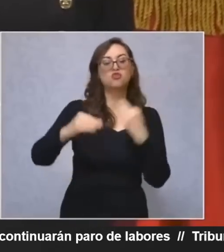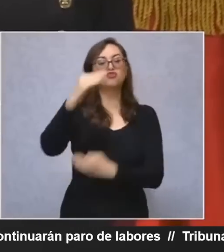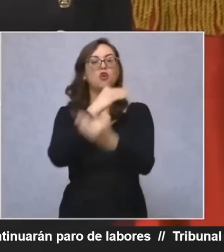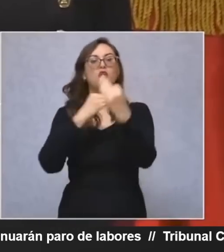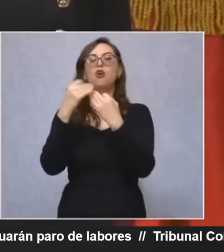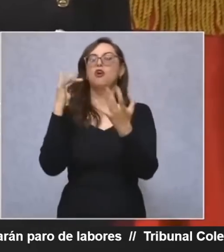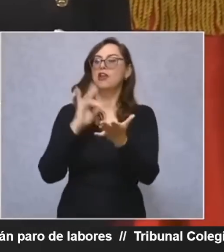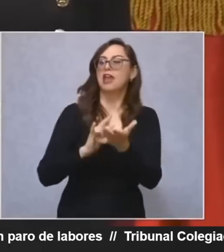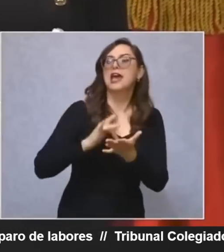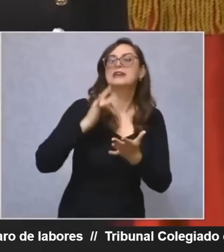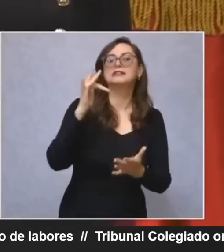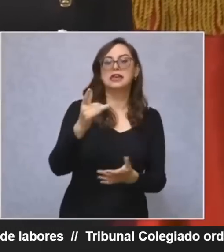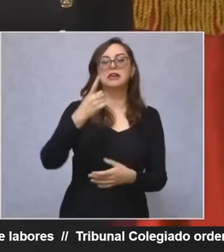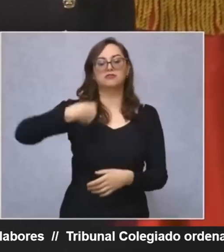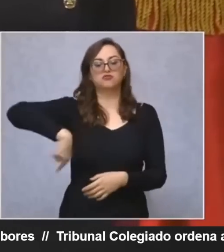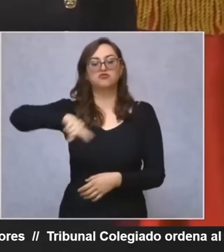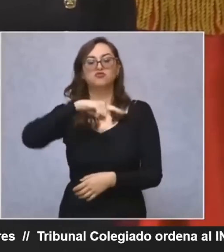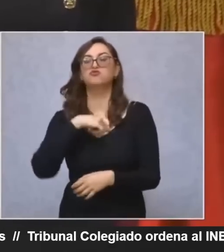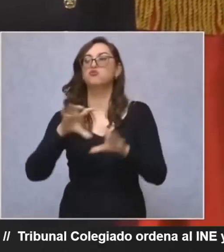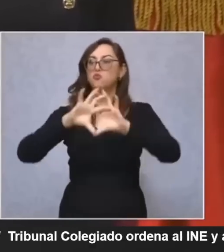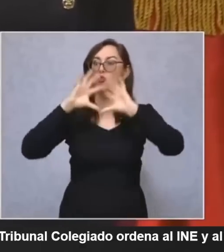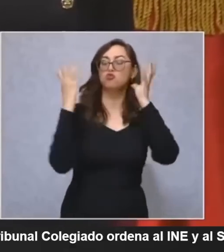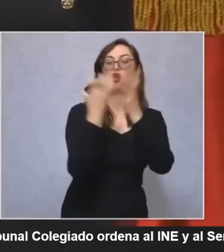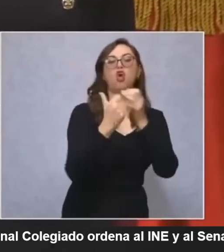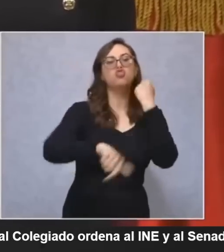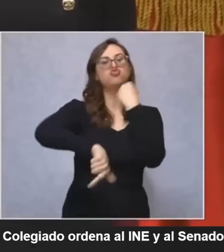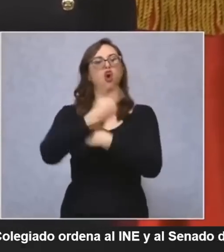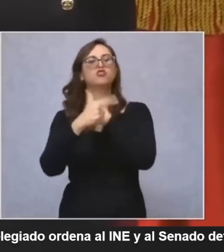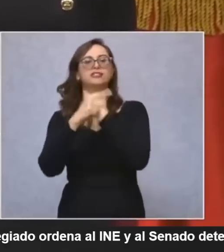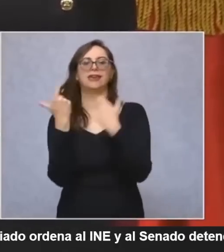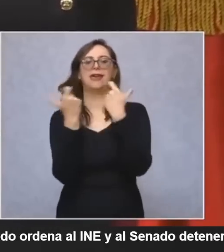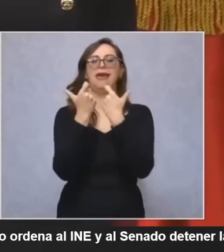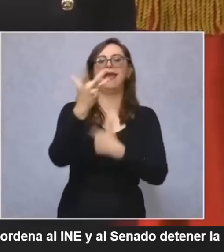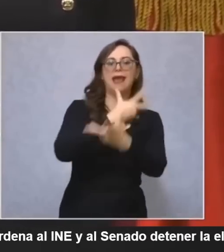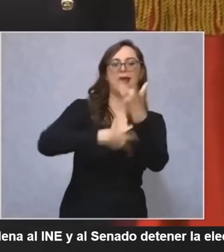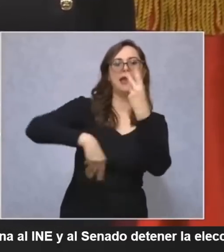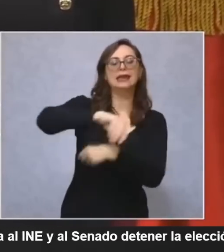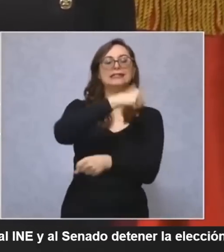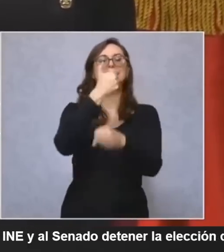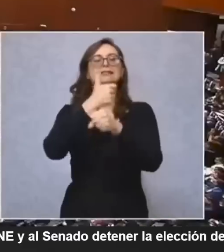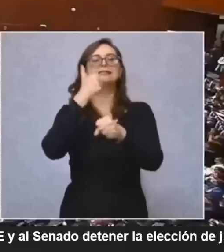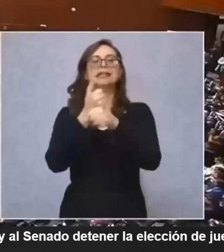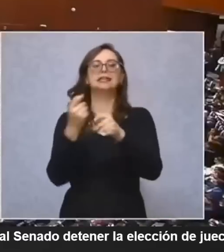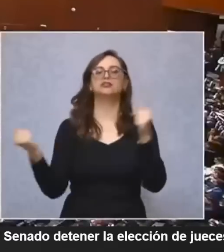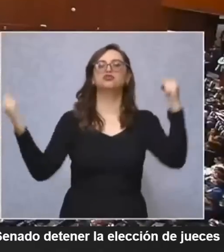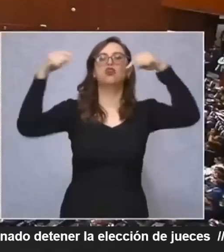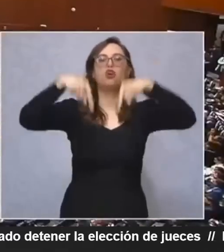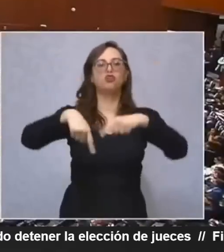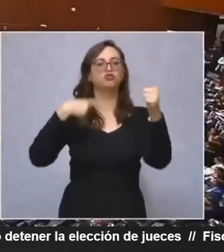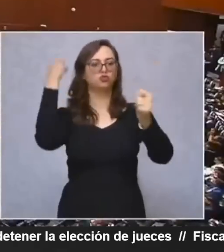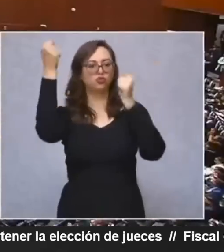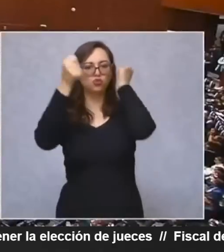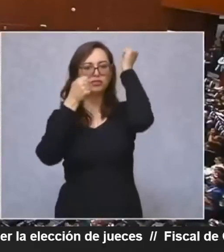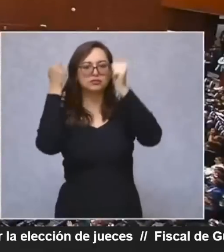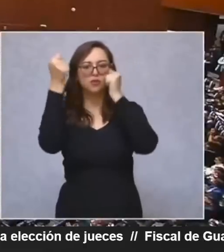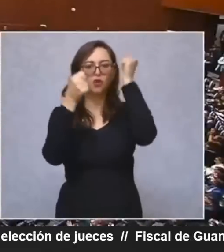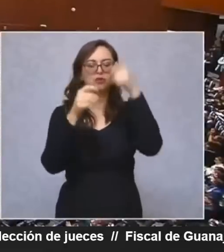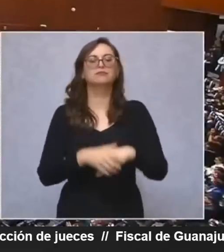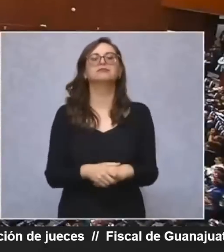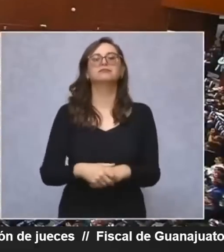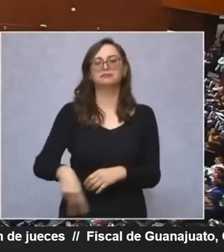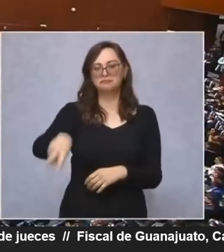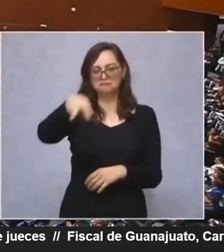todos, somos la 12ª economía del mundo y el 6º destino turístico.